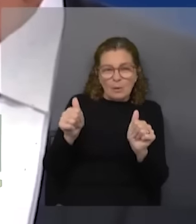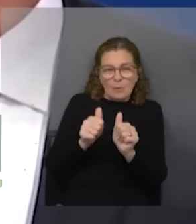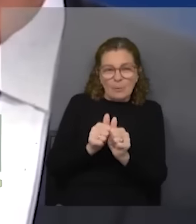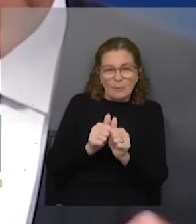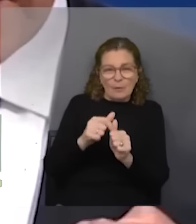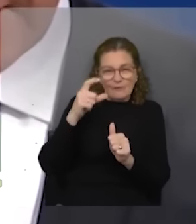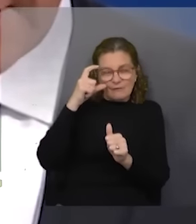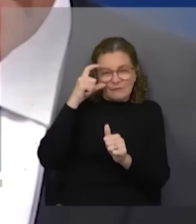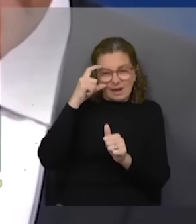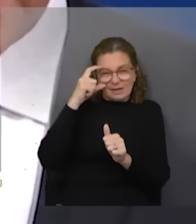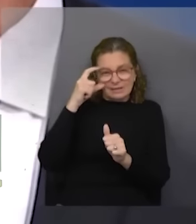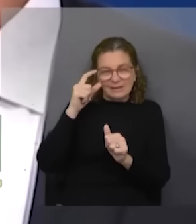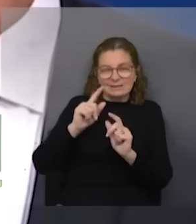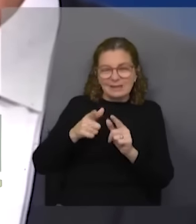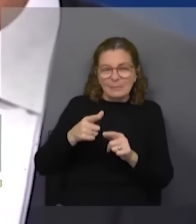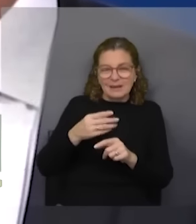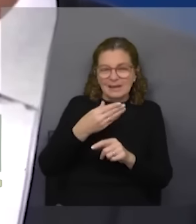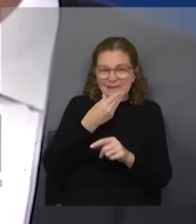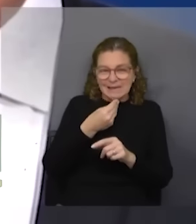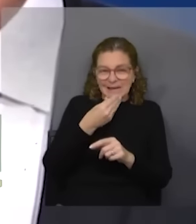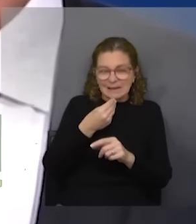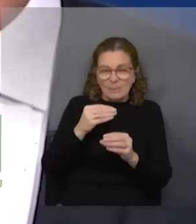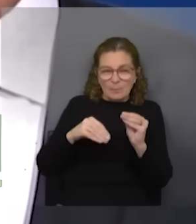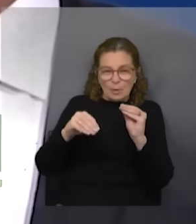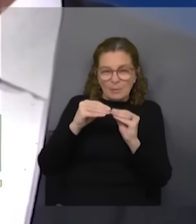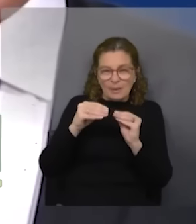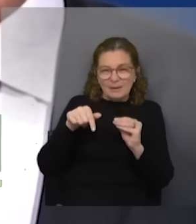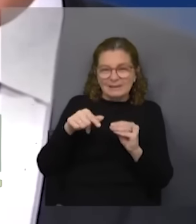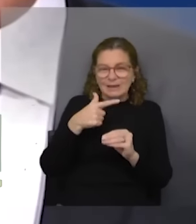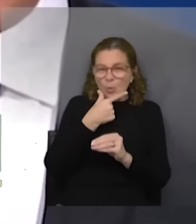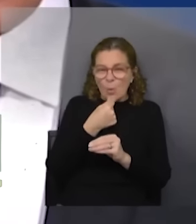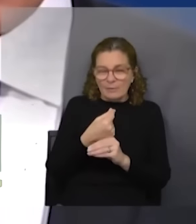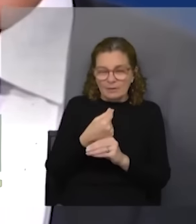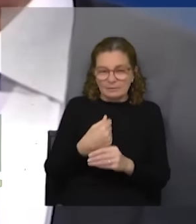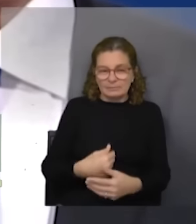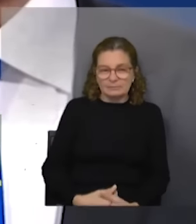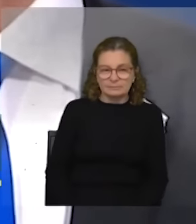biden y sus homólogos israelíes programada para este